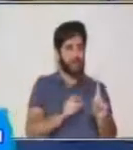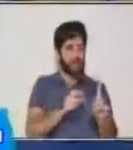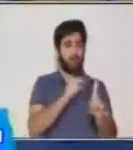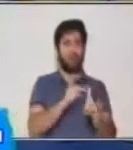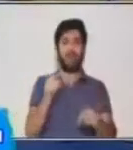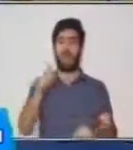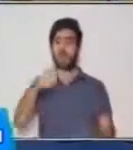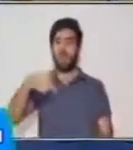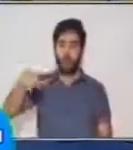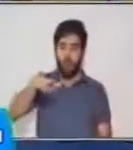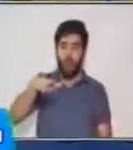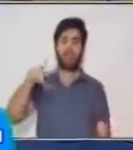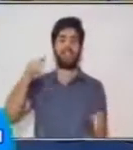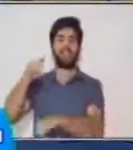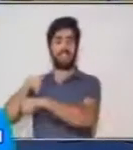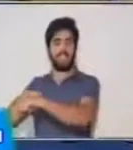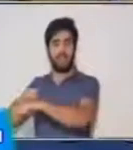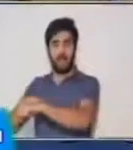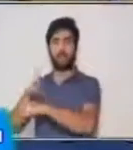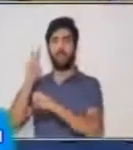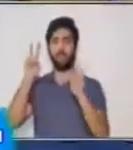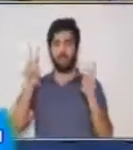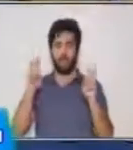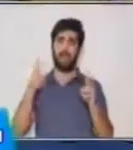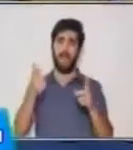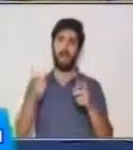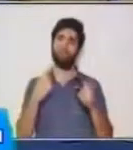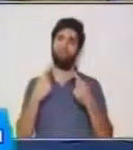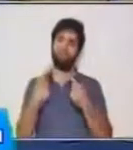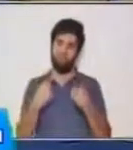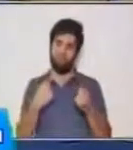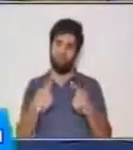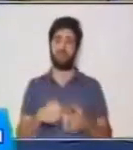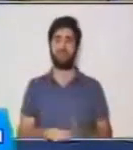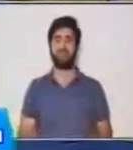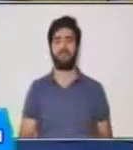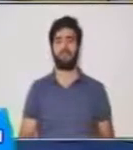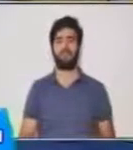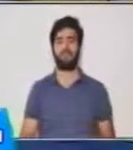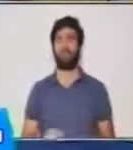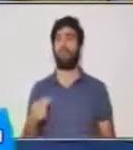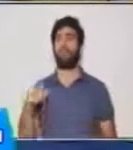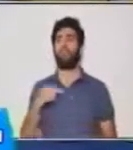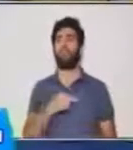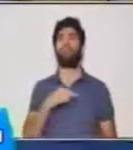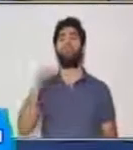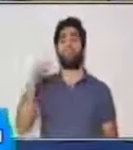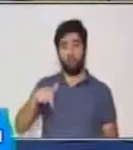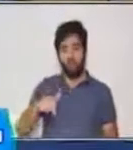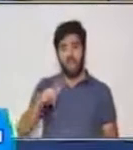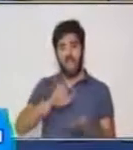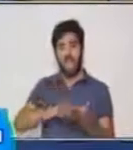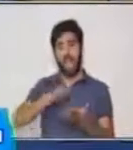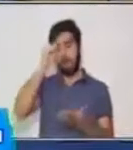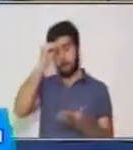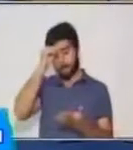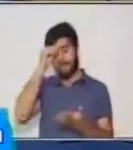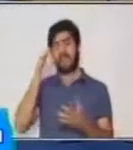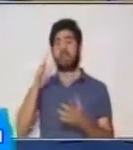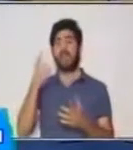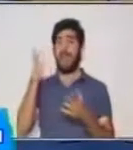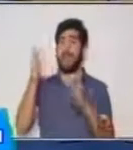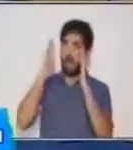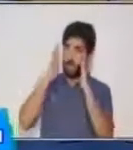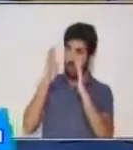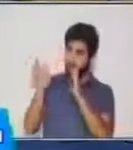lograste descifrar cuál era el objeto que nos faltaba, recuerda que debes prestar atención. ¿Por qué? Porque con un detalle que te